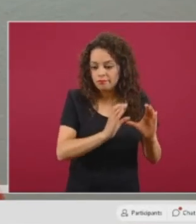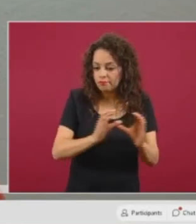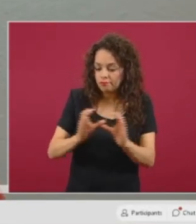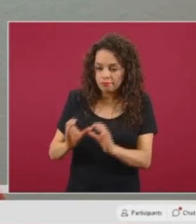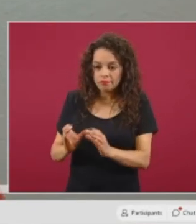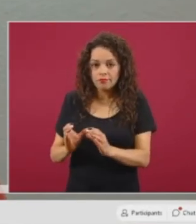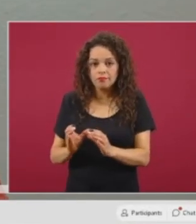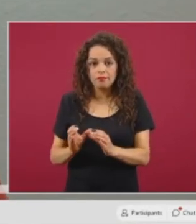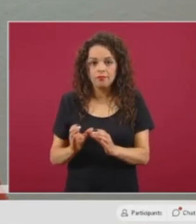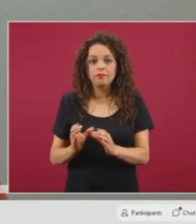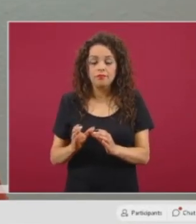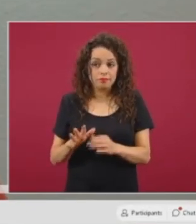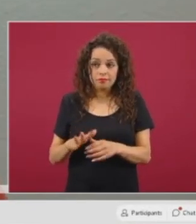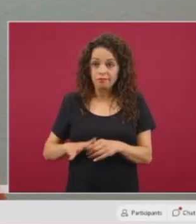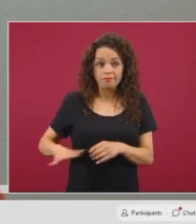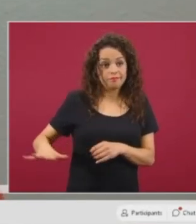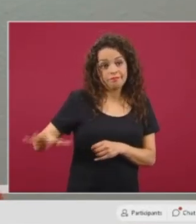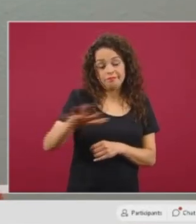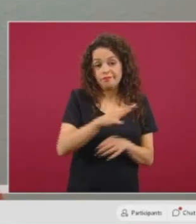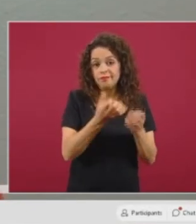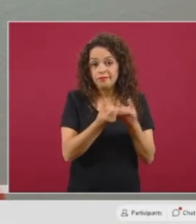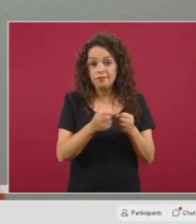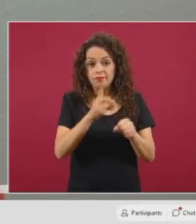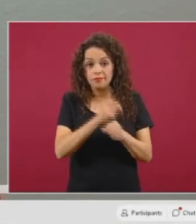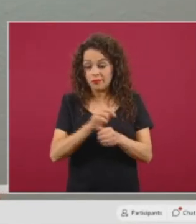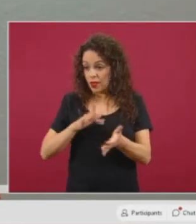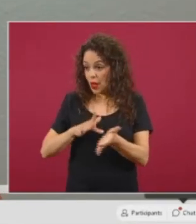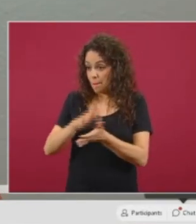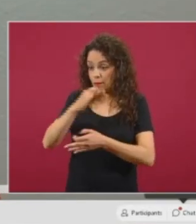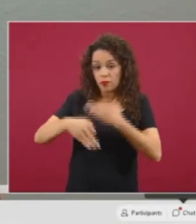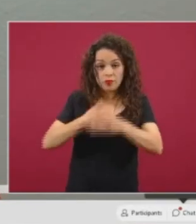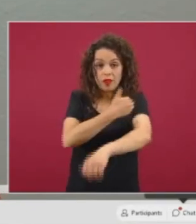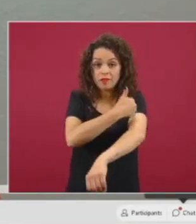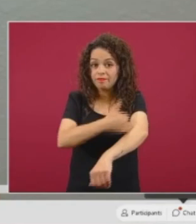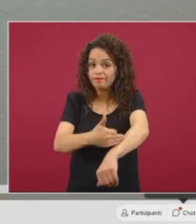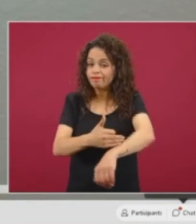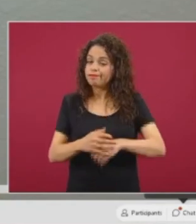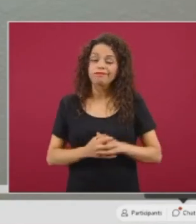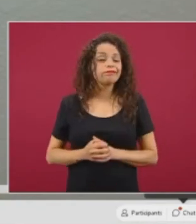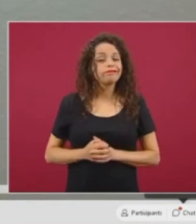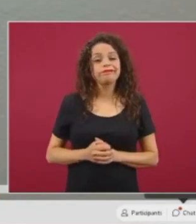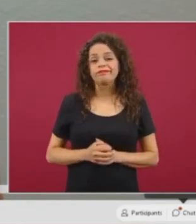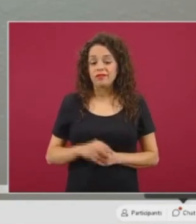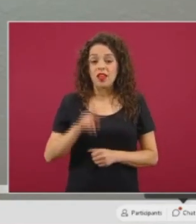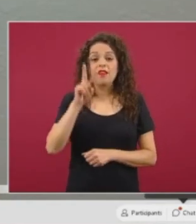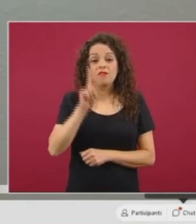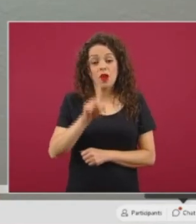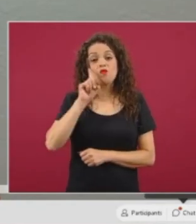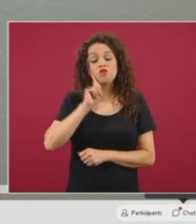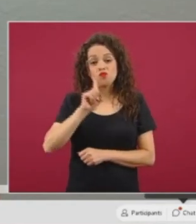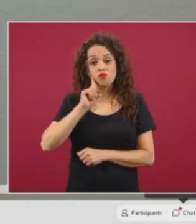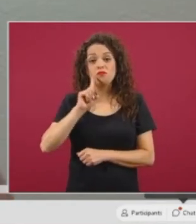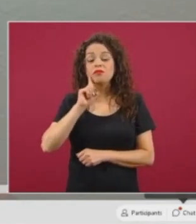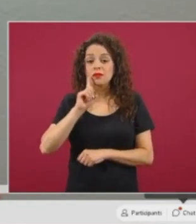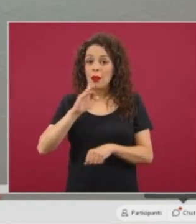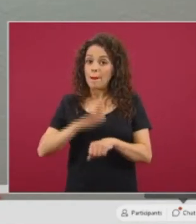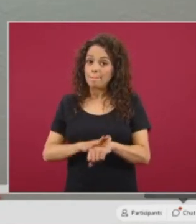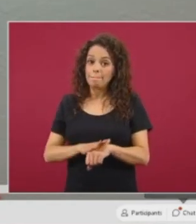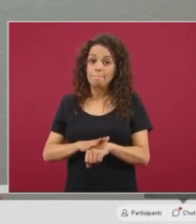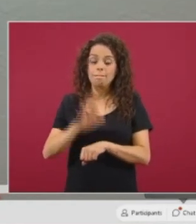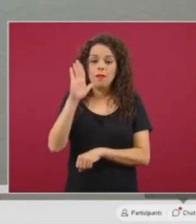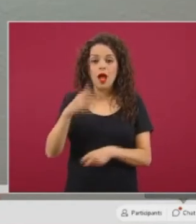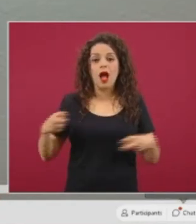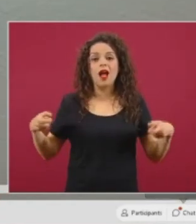una sociedad en que no se involucra toda la familia, sí ha puesto a las mujeres en una situación de mayor